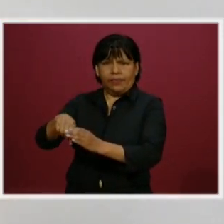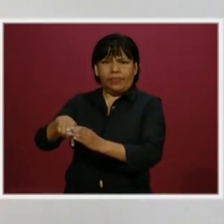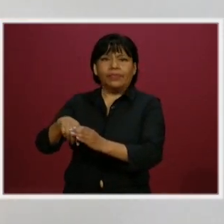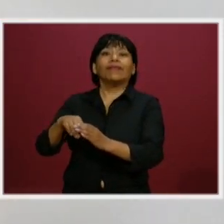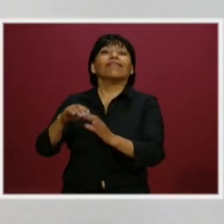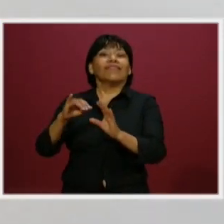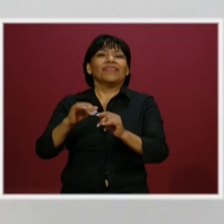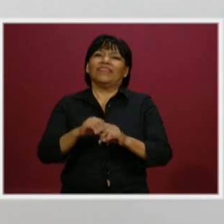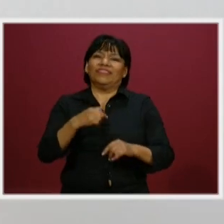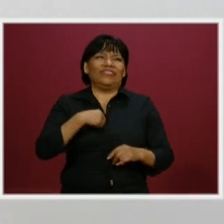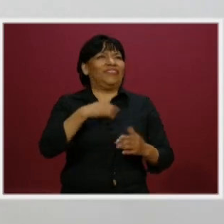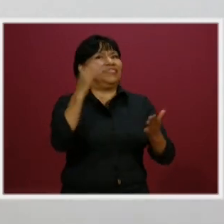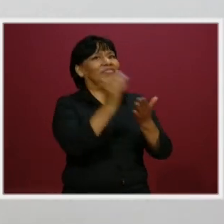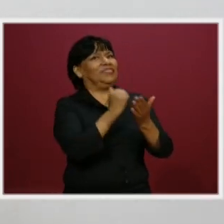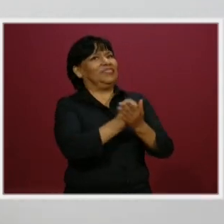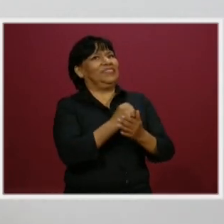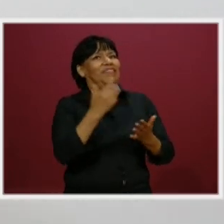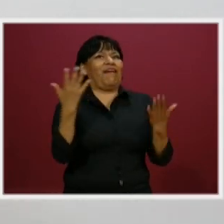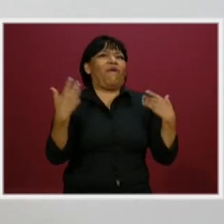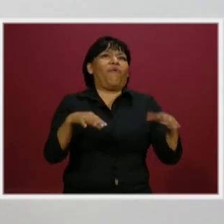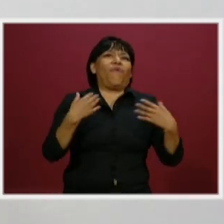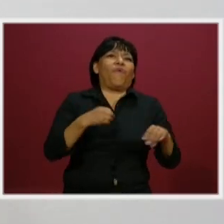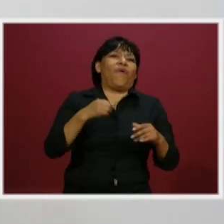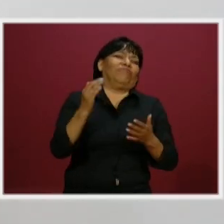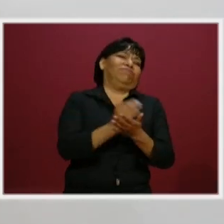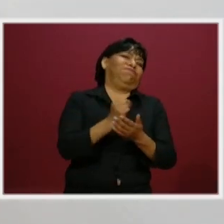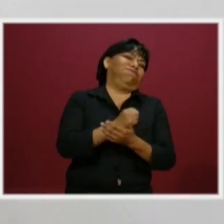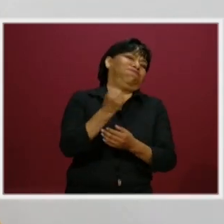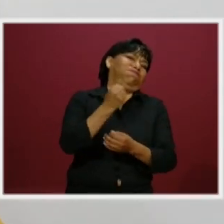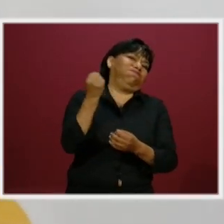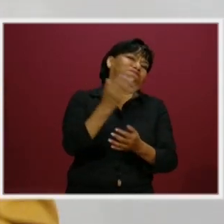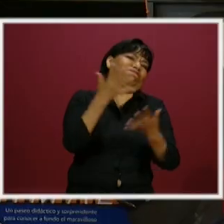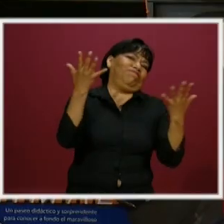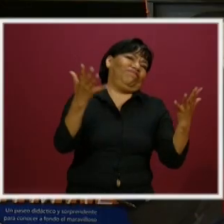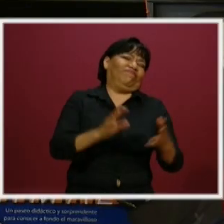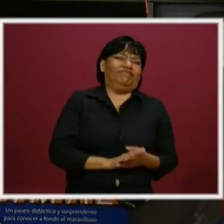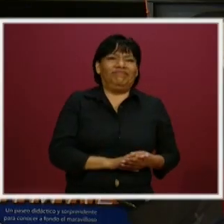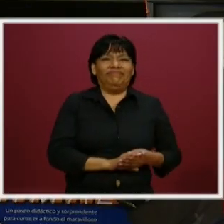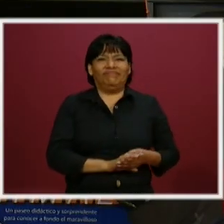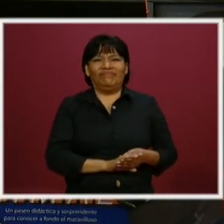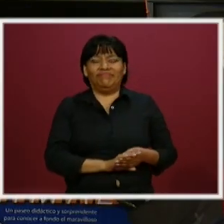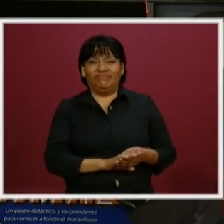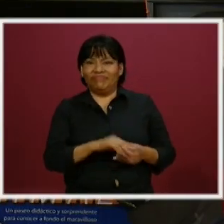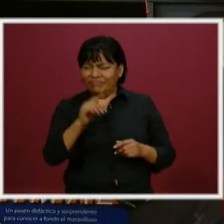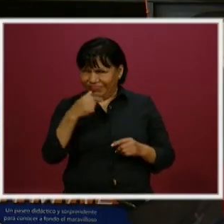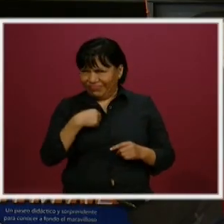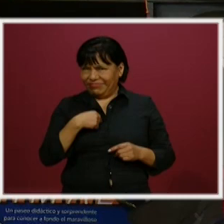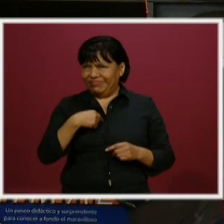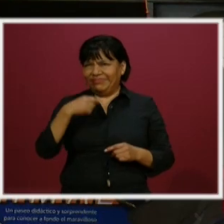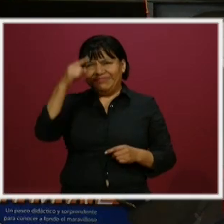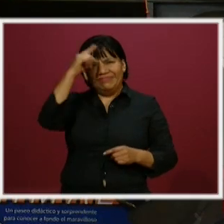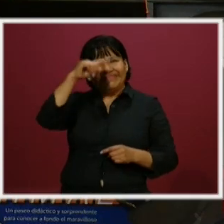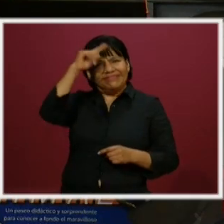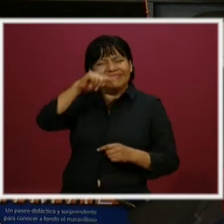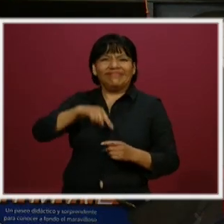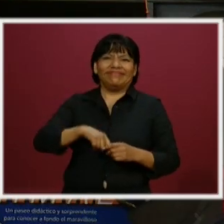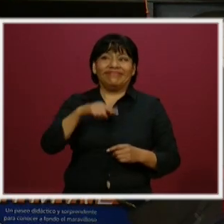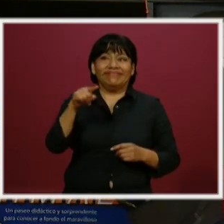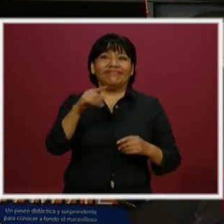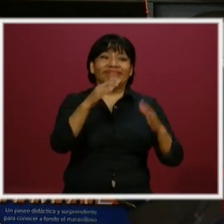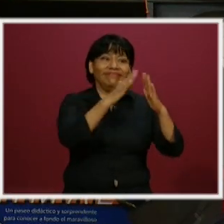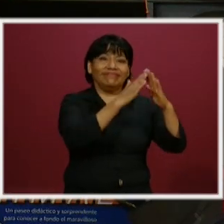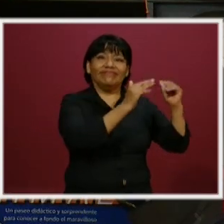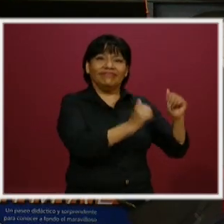y que creen que gane lotería lotería algo que te voy a aconsejar es que en